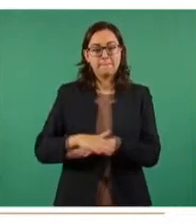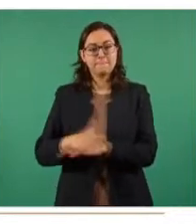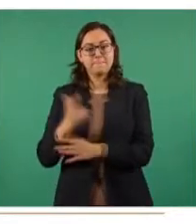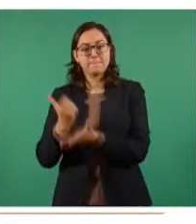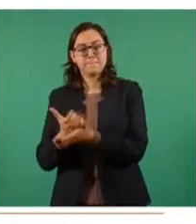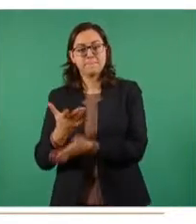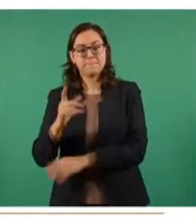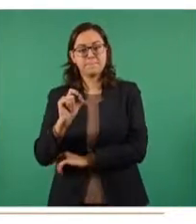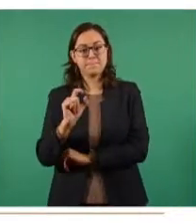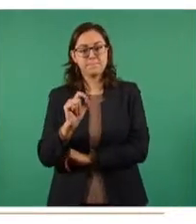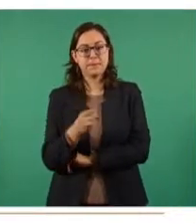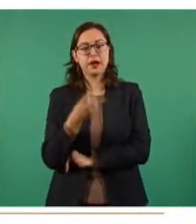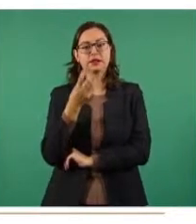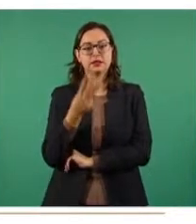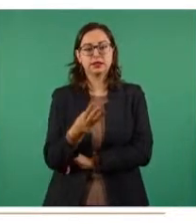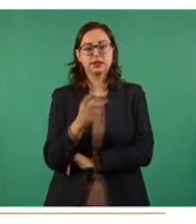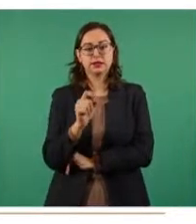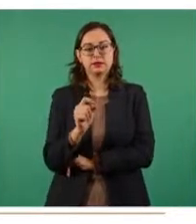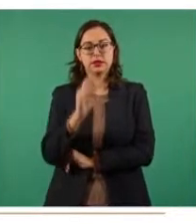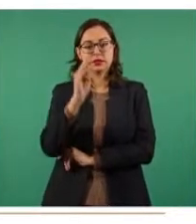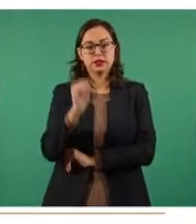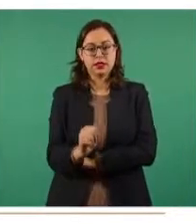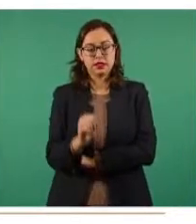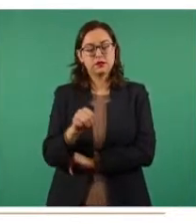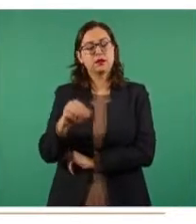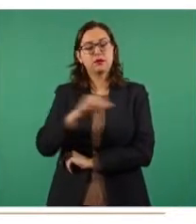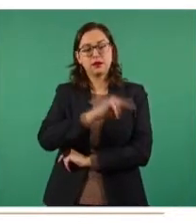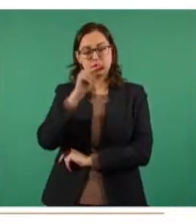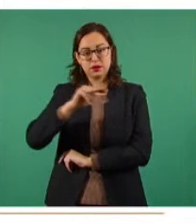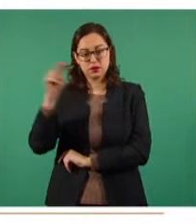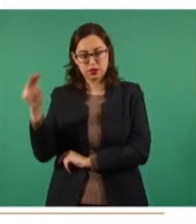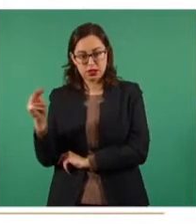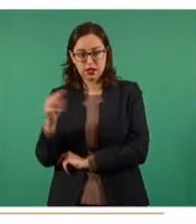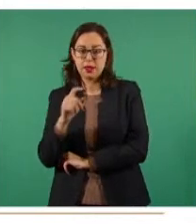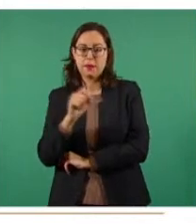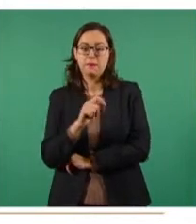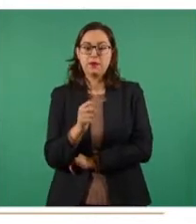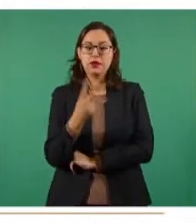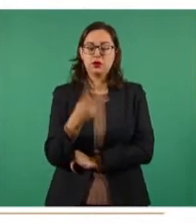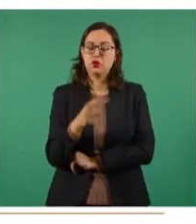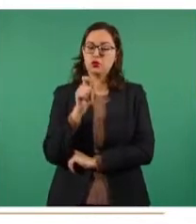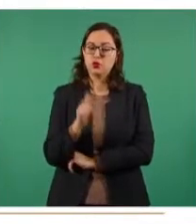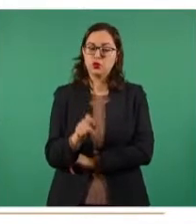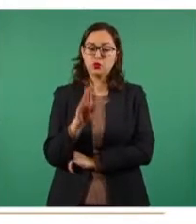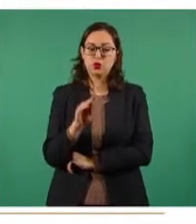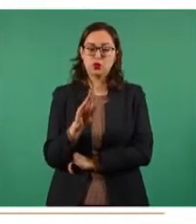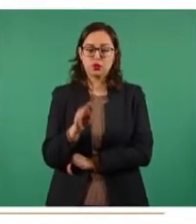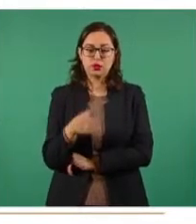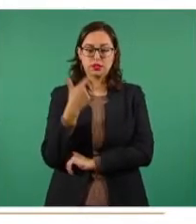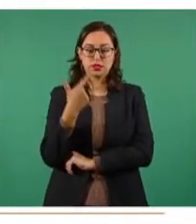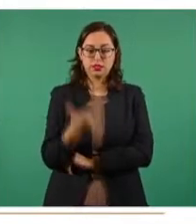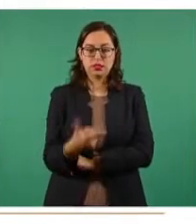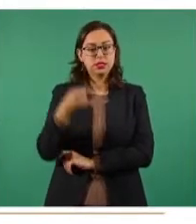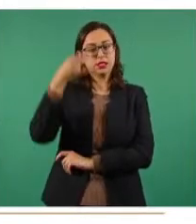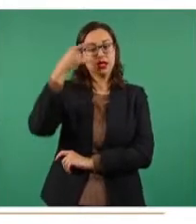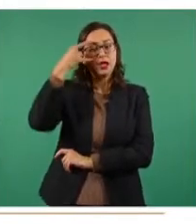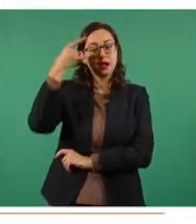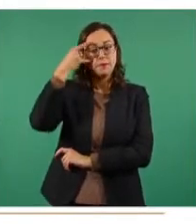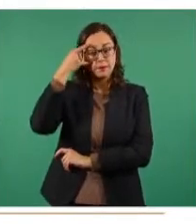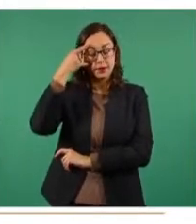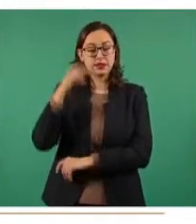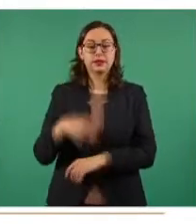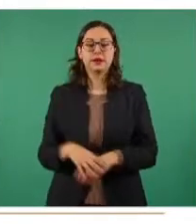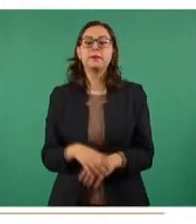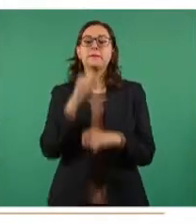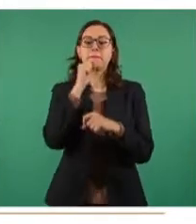más caras 23 29 franquicia pemex en zamora michoacán y 22 97 de fugas en campeche campeche también